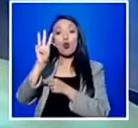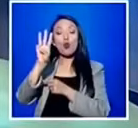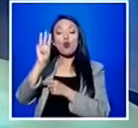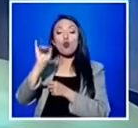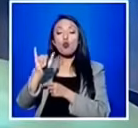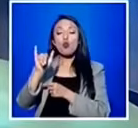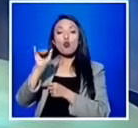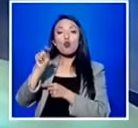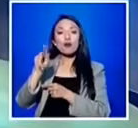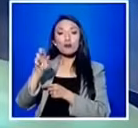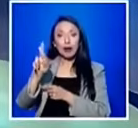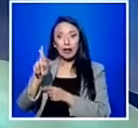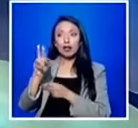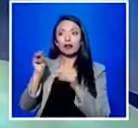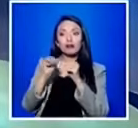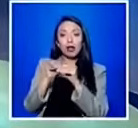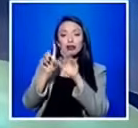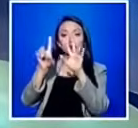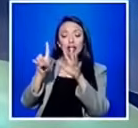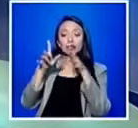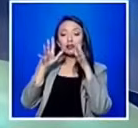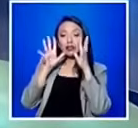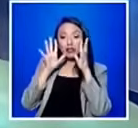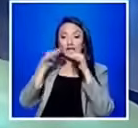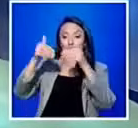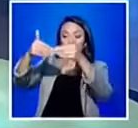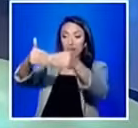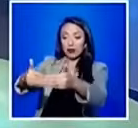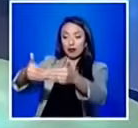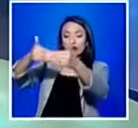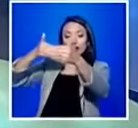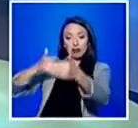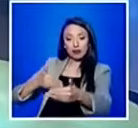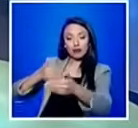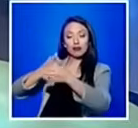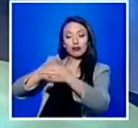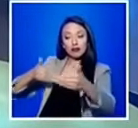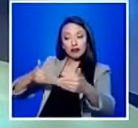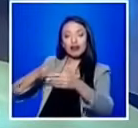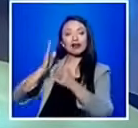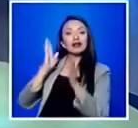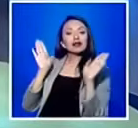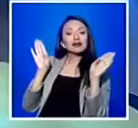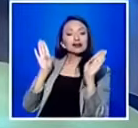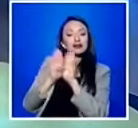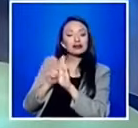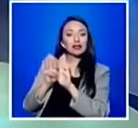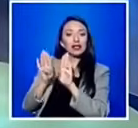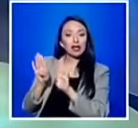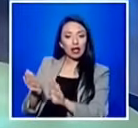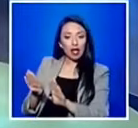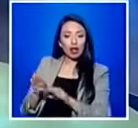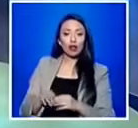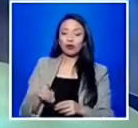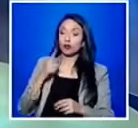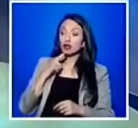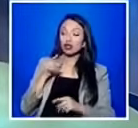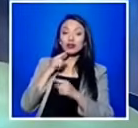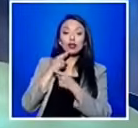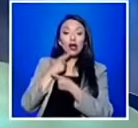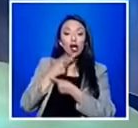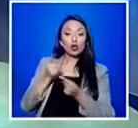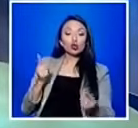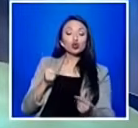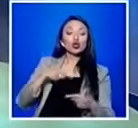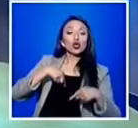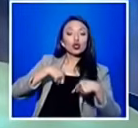Almagro y 6 de diciembre, reiteramos, avenida Diego de Almagro y Wimper y Diego de Almagro y 6 de diciembre, esto es lo que acaba de anunciar